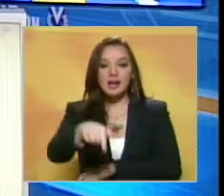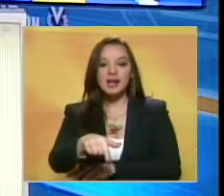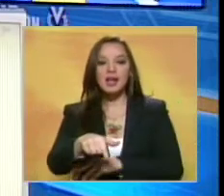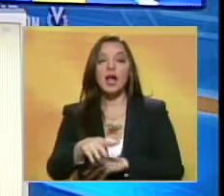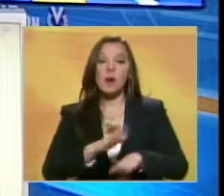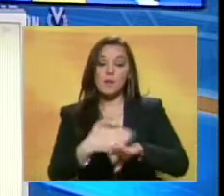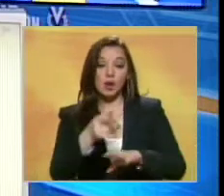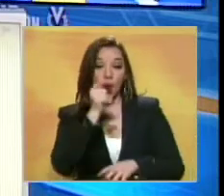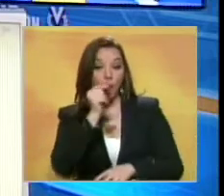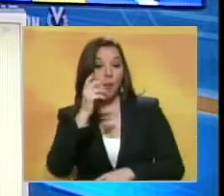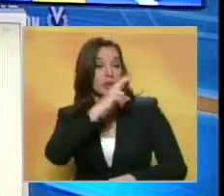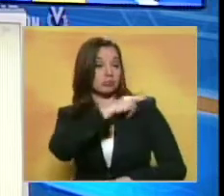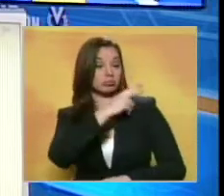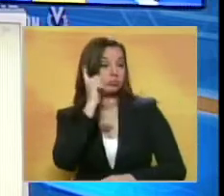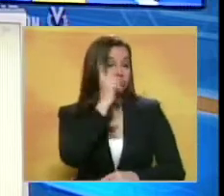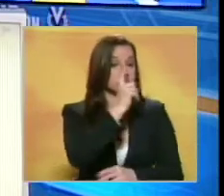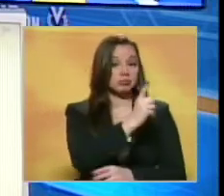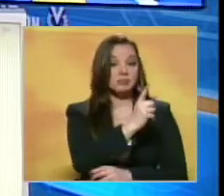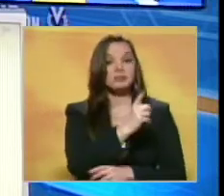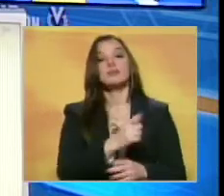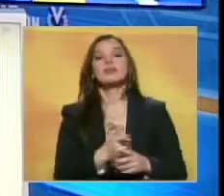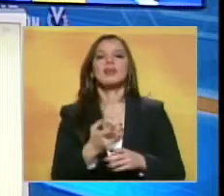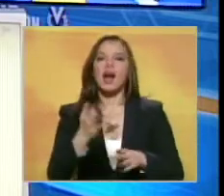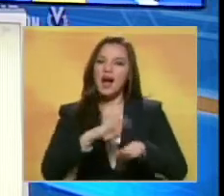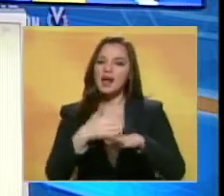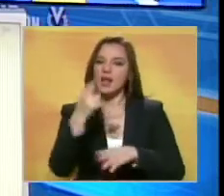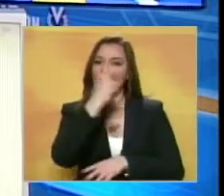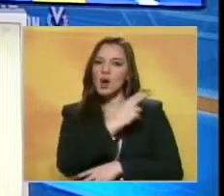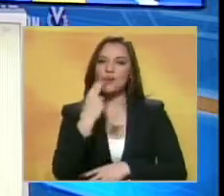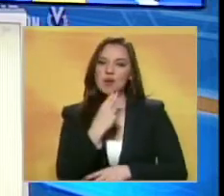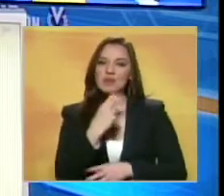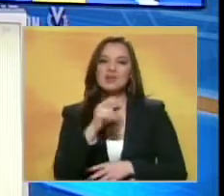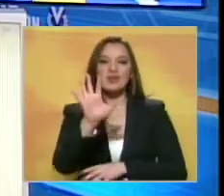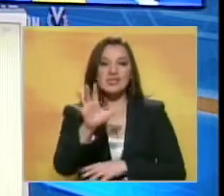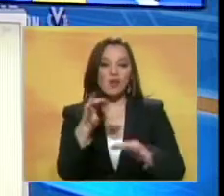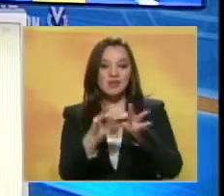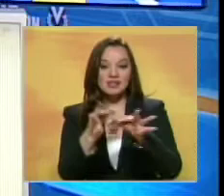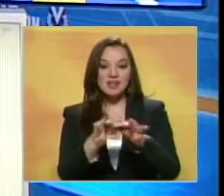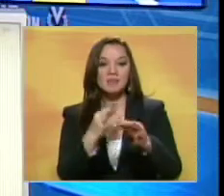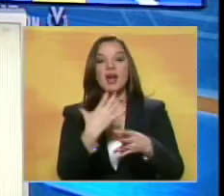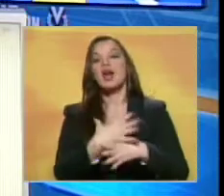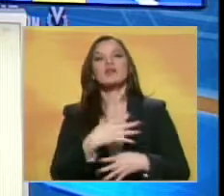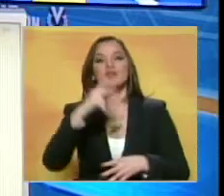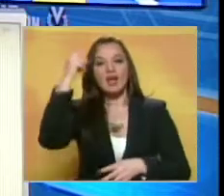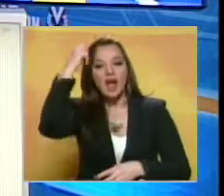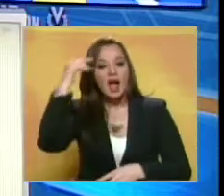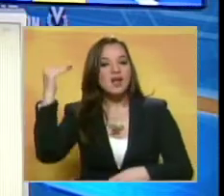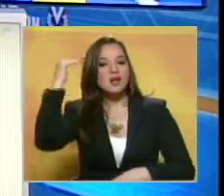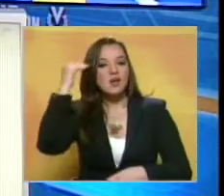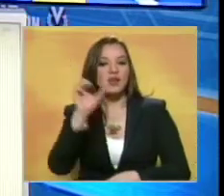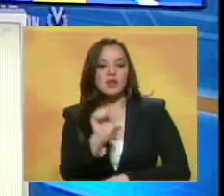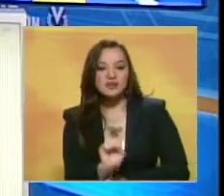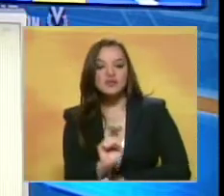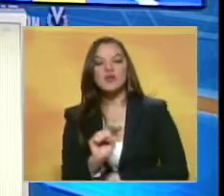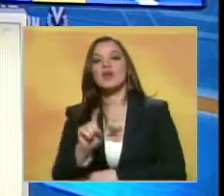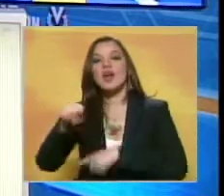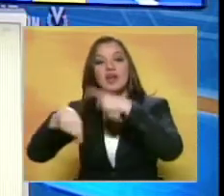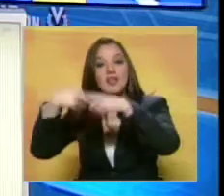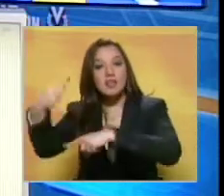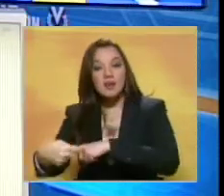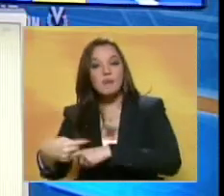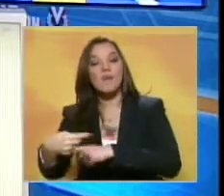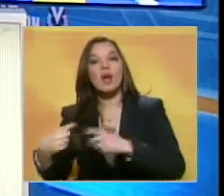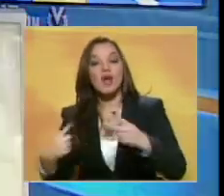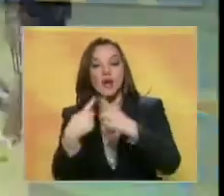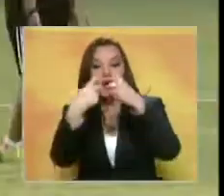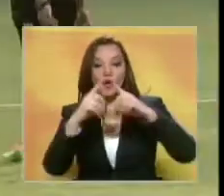órdenes del director técnico Noel San Vicente de cara a los compromisos amistosos del 5 de septiembre ante Corea del Sur y del 9 de ese mes contra Japón. Este